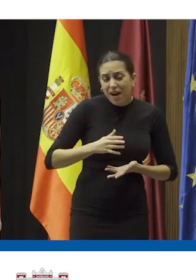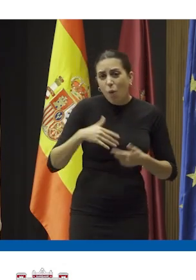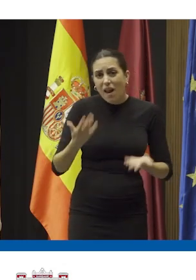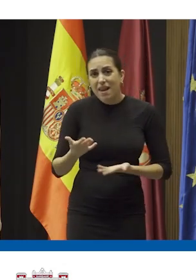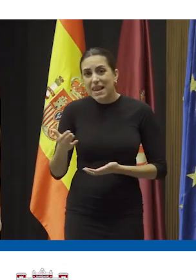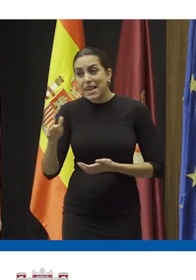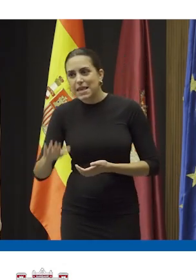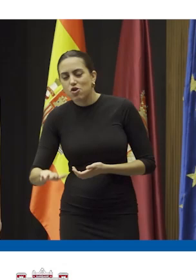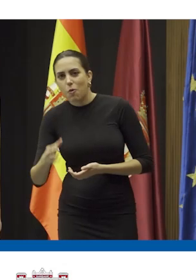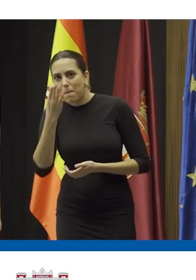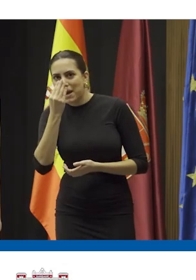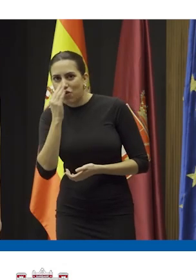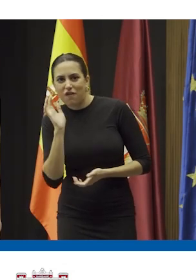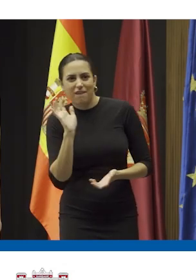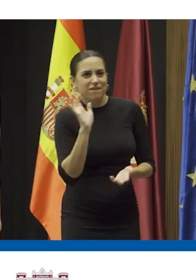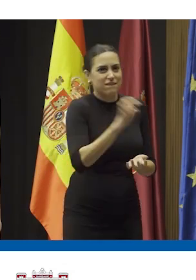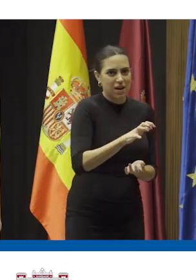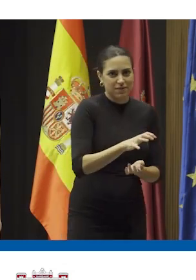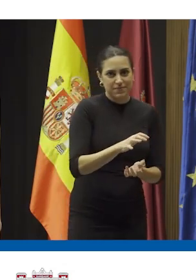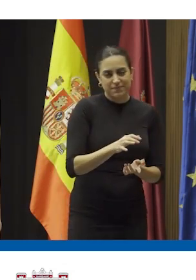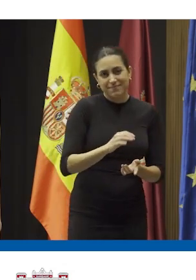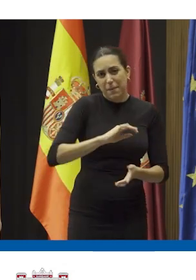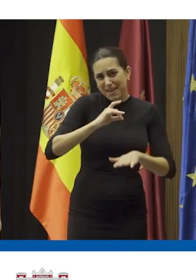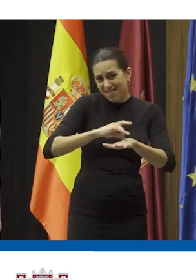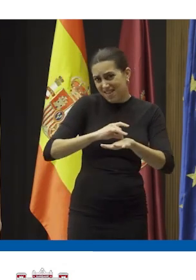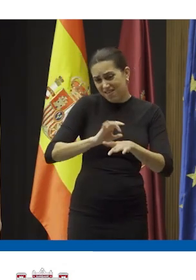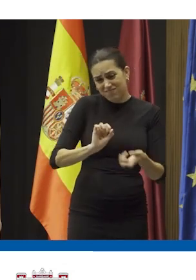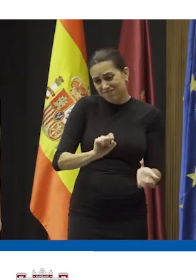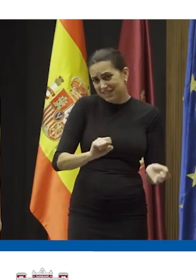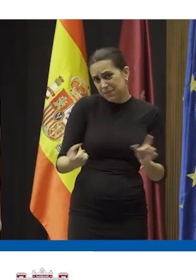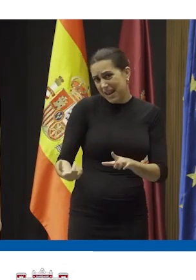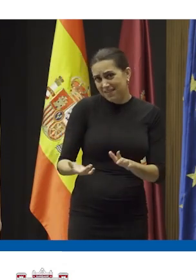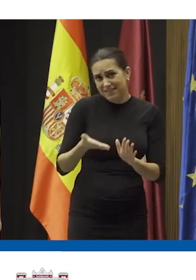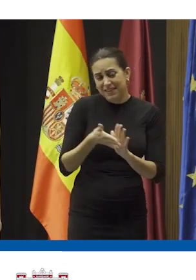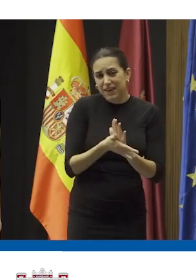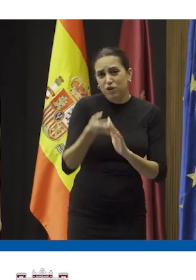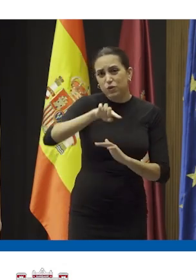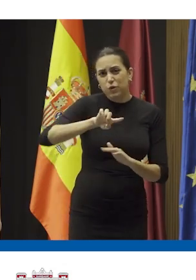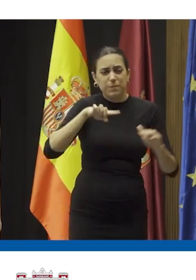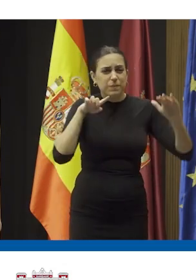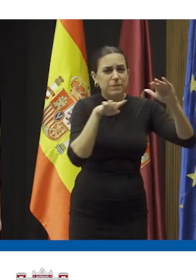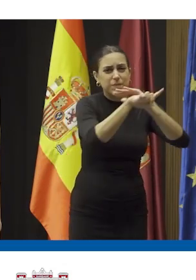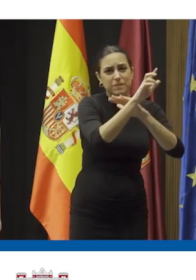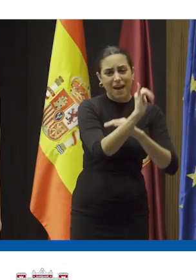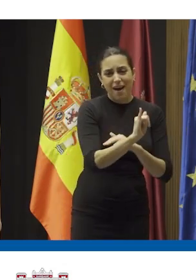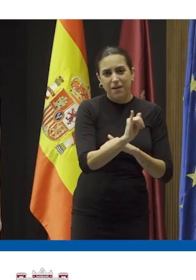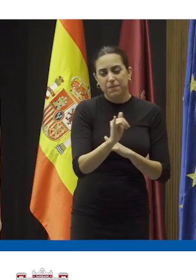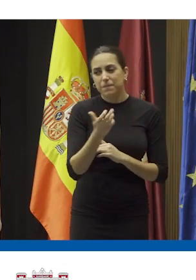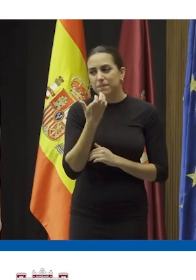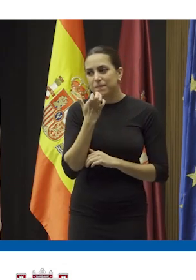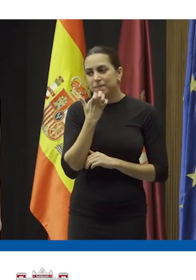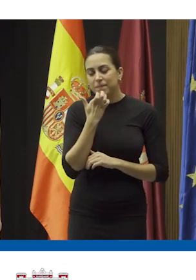perro y no al contrario. Entonces, en medicina pasa algo similar, de que los avances otros lo aprenden. Permítame